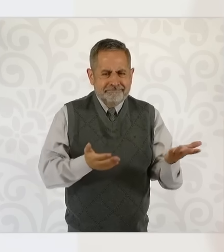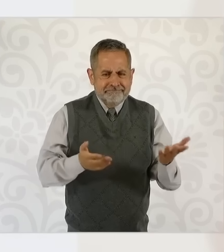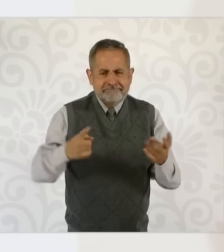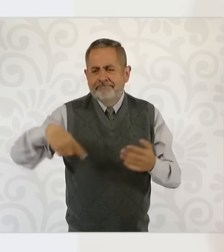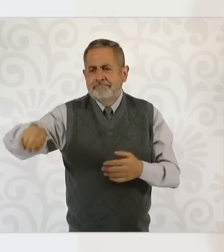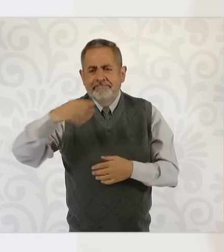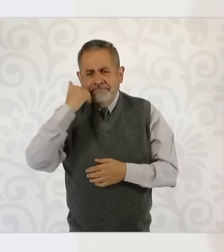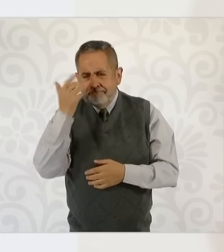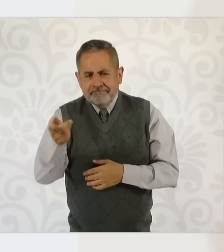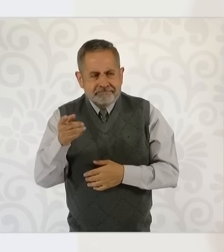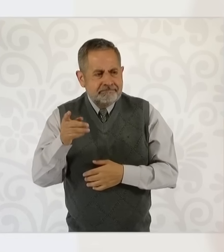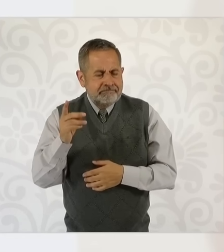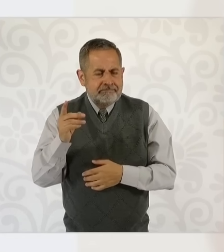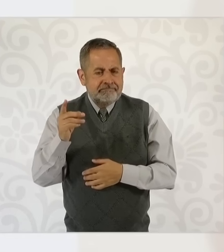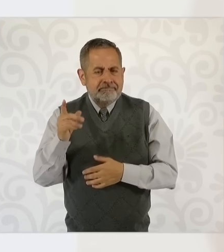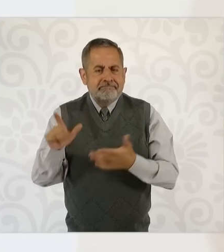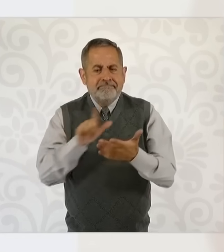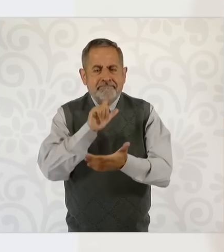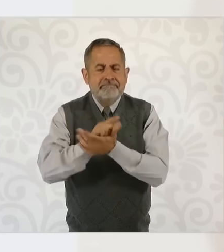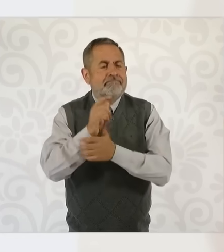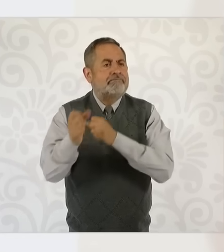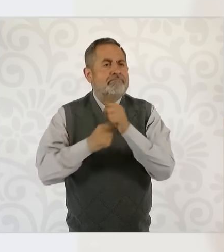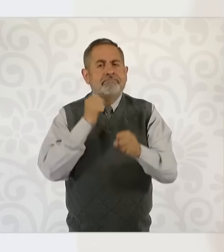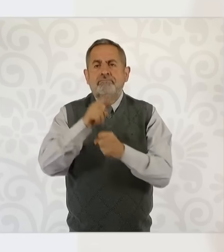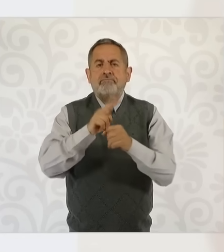revocar la ley del 2007?